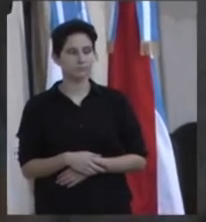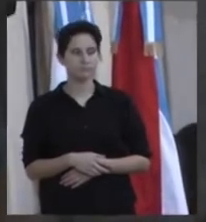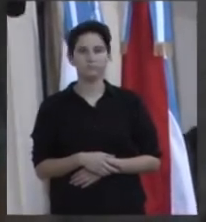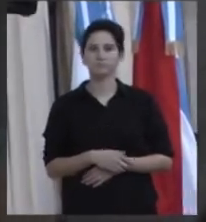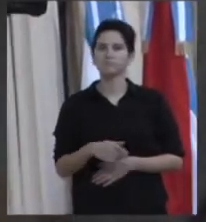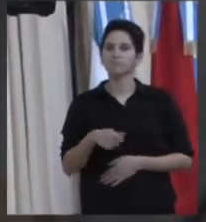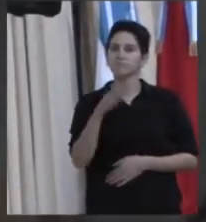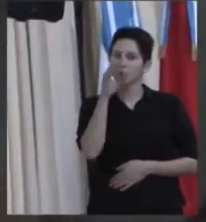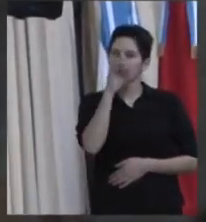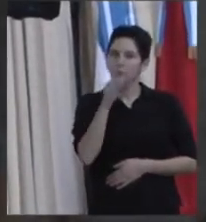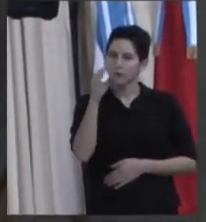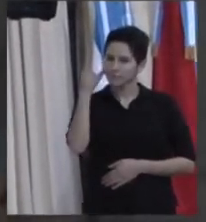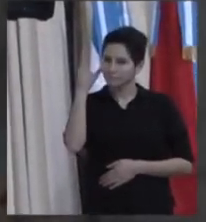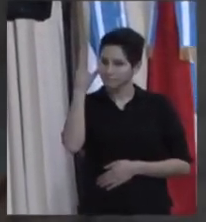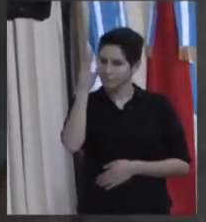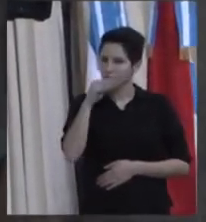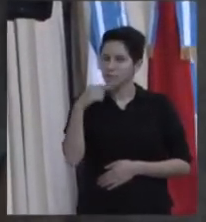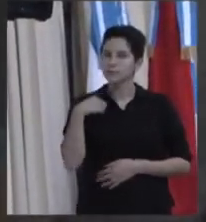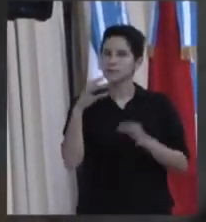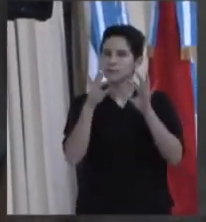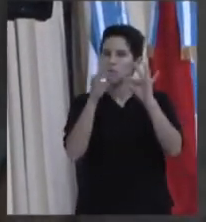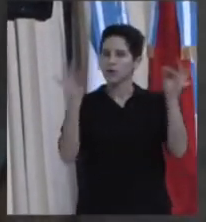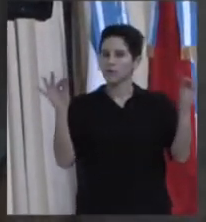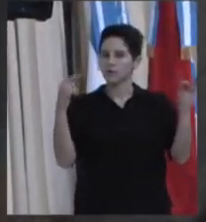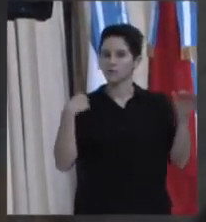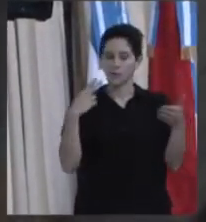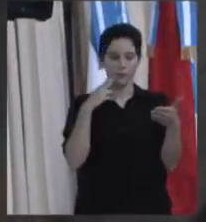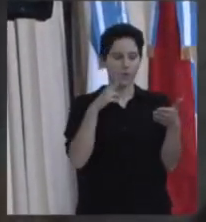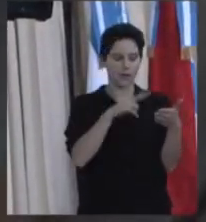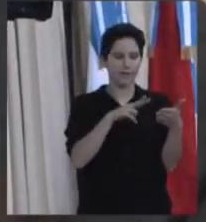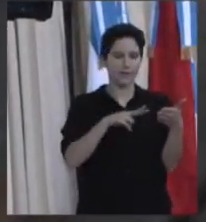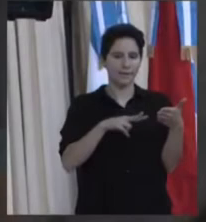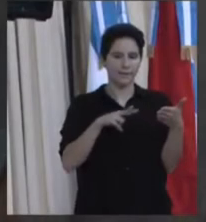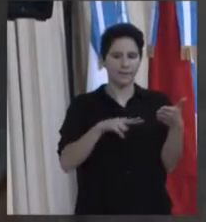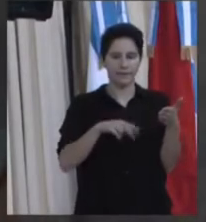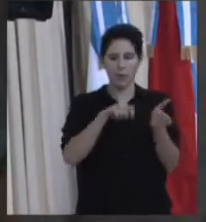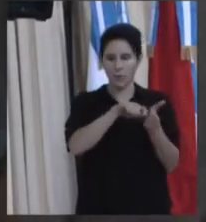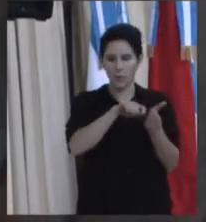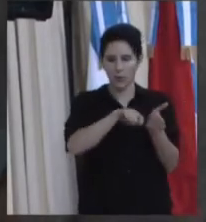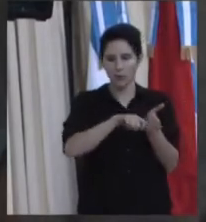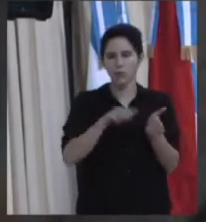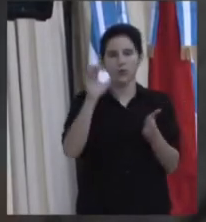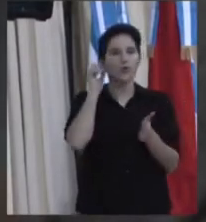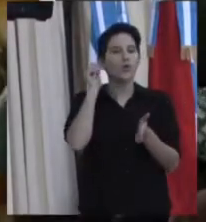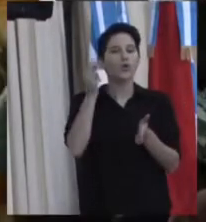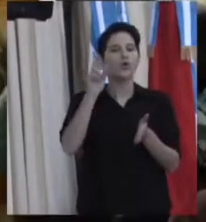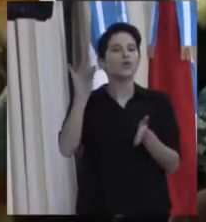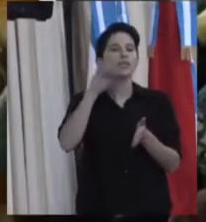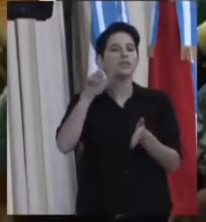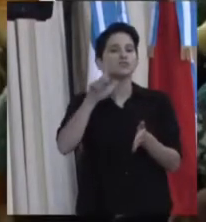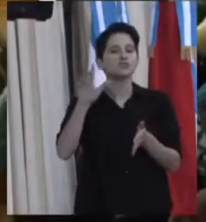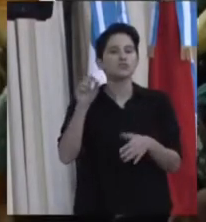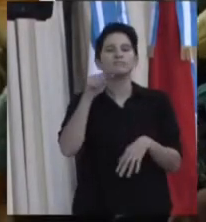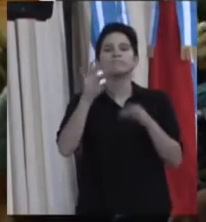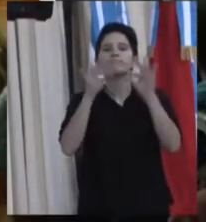Pero nunca me voy a olvidar de esta frase, permitan que haga una pequeña lectura de una cita de un autor de derecho que es Gordillo, que